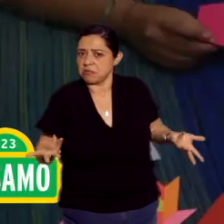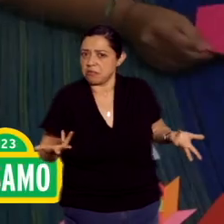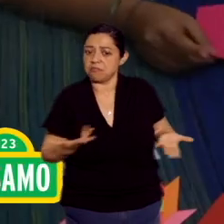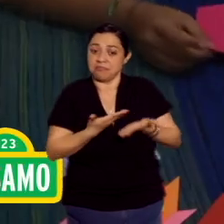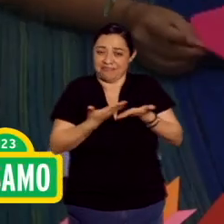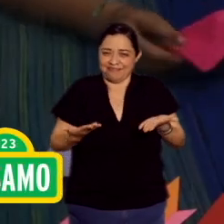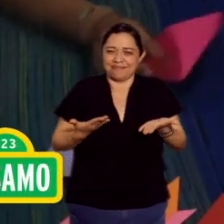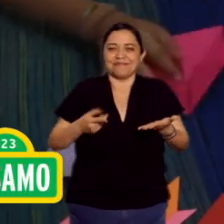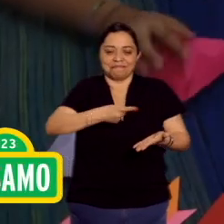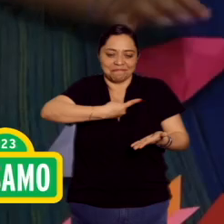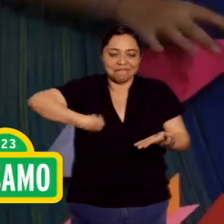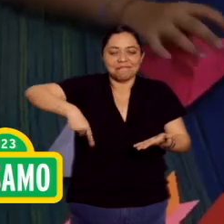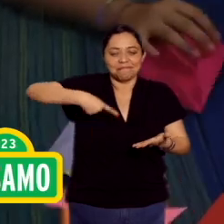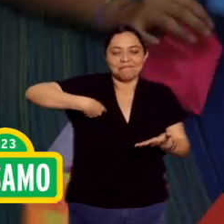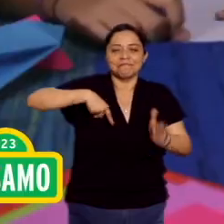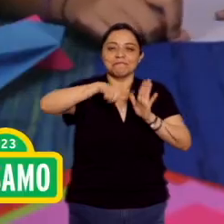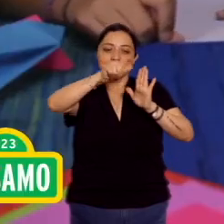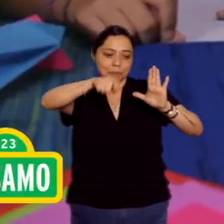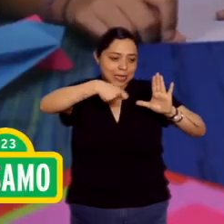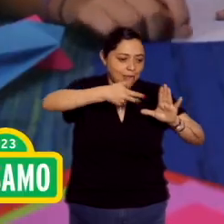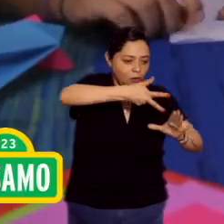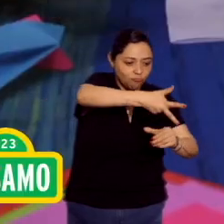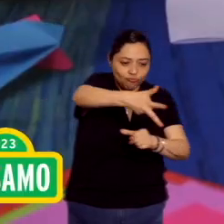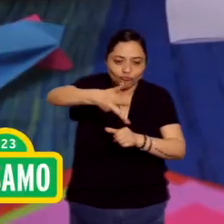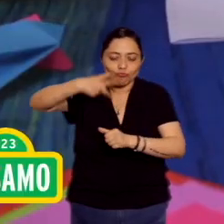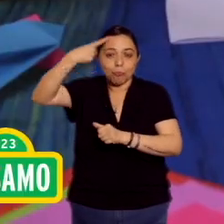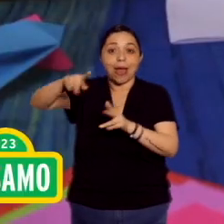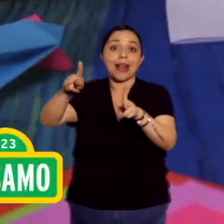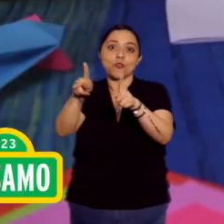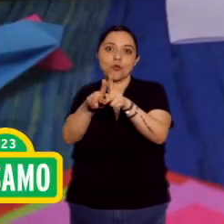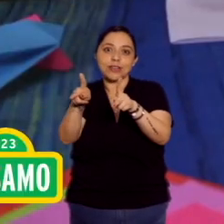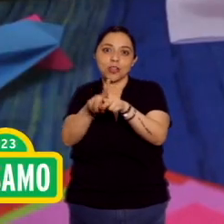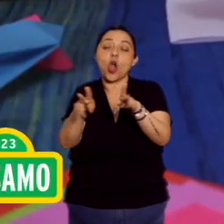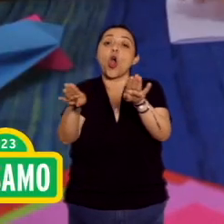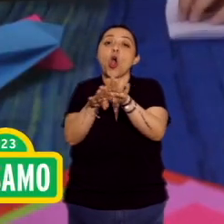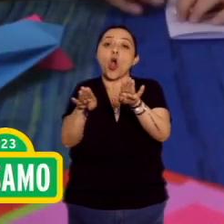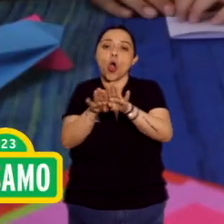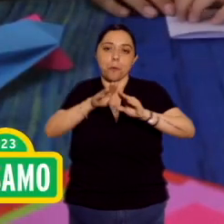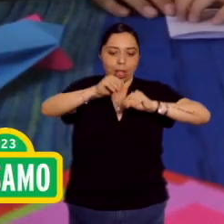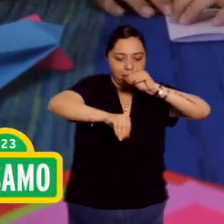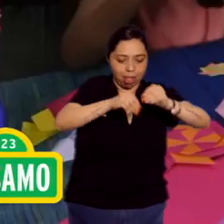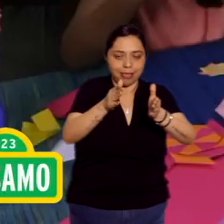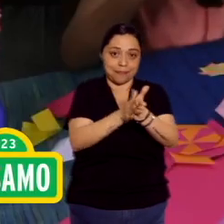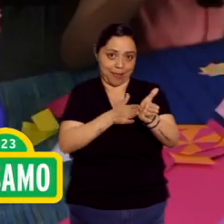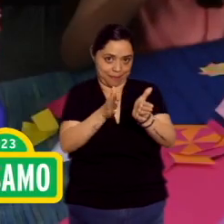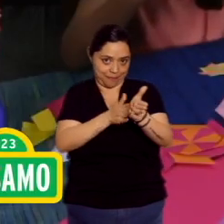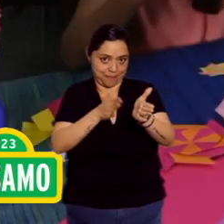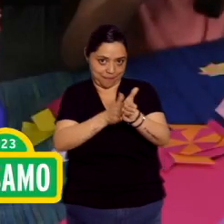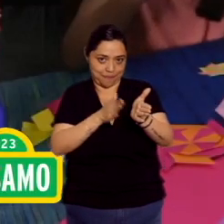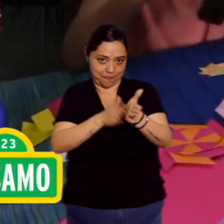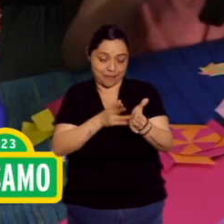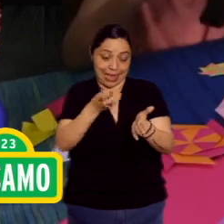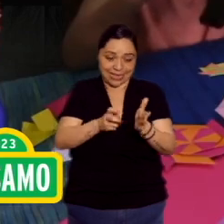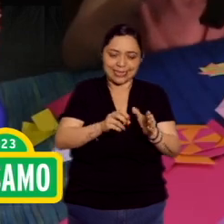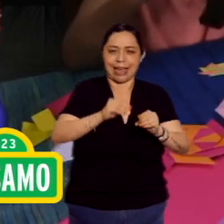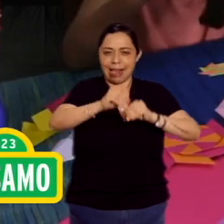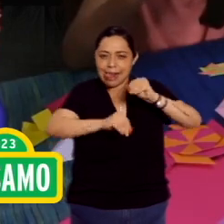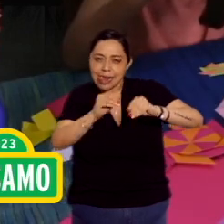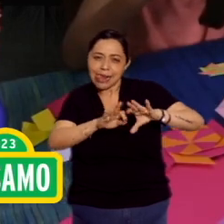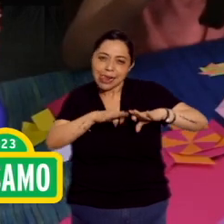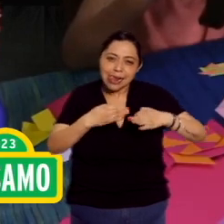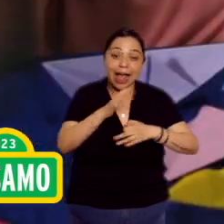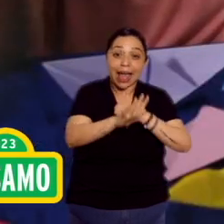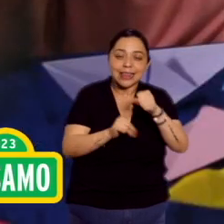grabando otro video para enseñarles a nuestros primos cómo hacemos figuras de papel. Las figuras de animales son